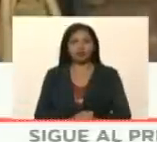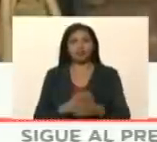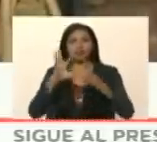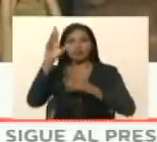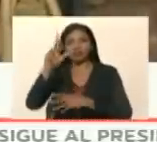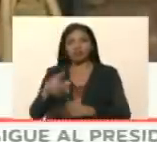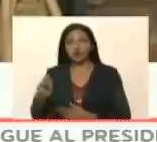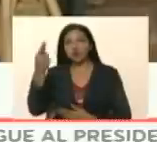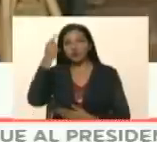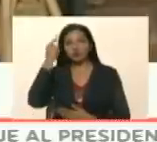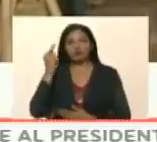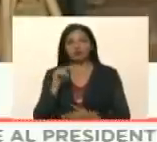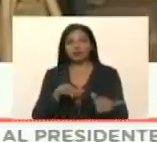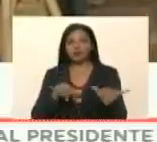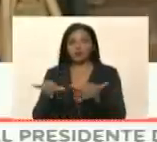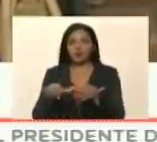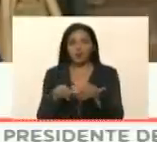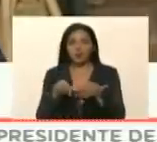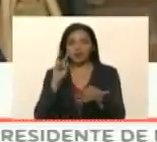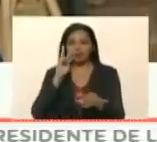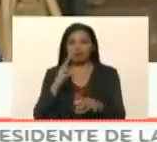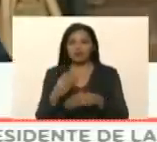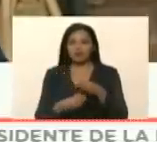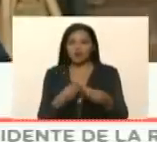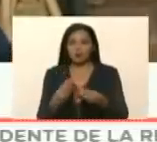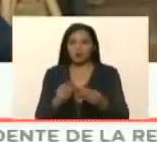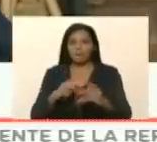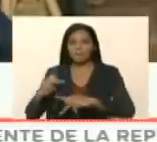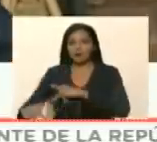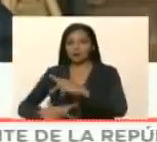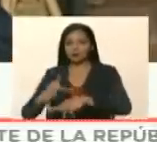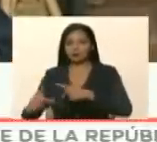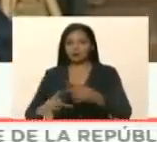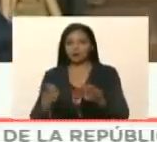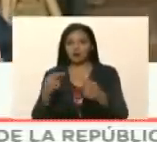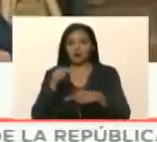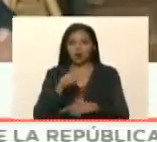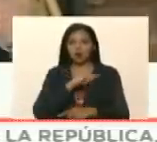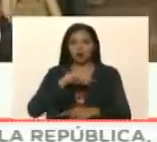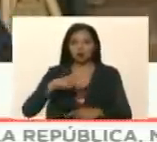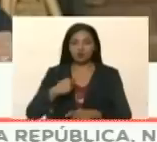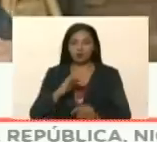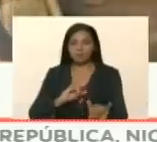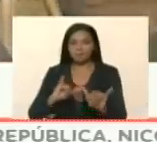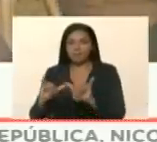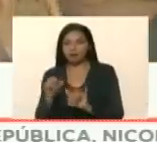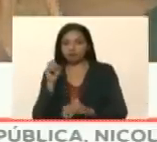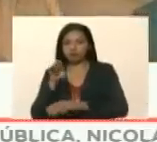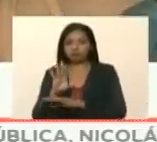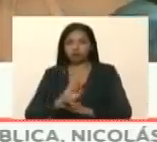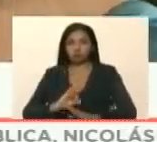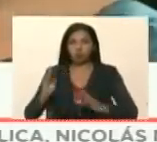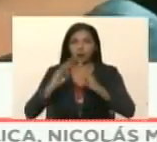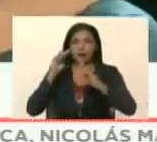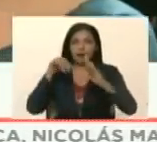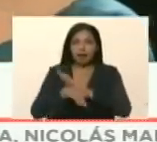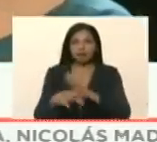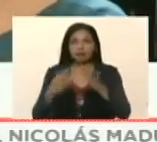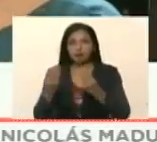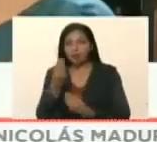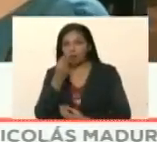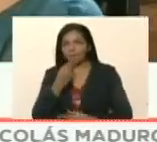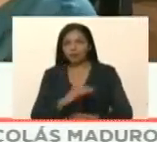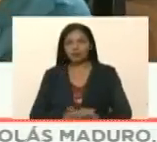días en Venezuela, todos los días estamos en un esfuerzo por producir lo que usted lleva a su casa, el alimento de su